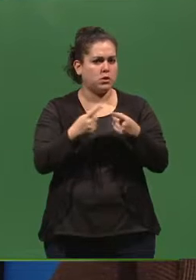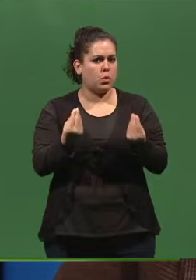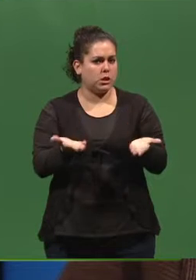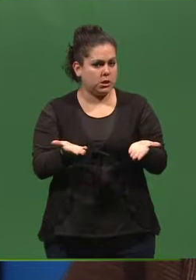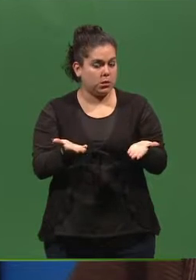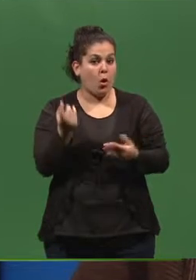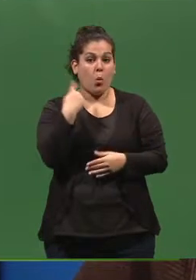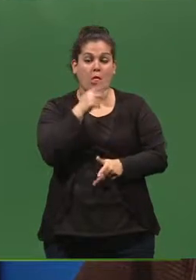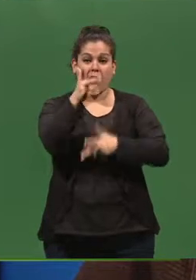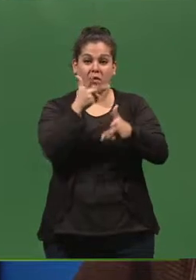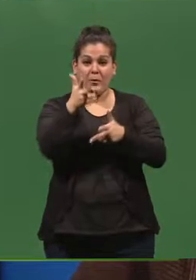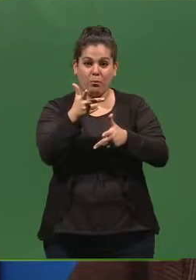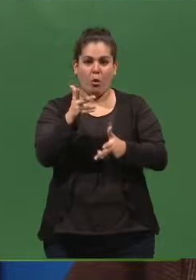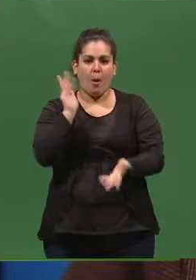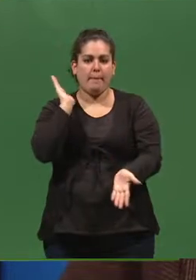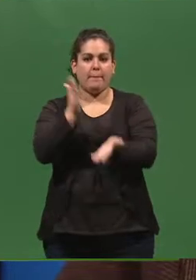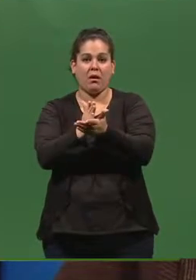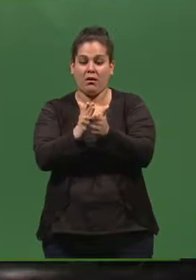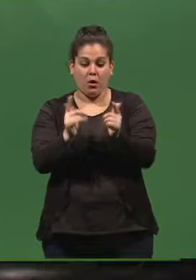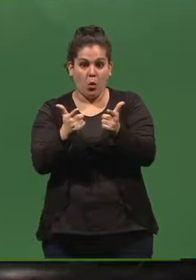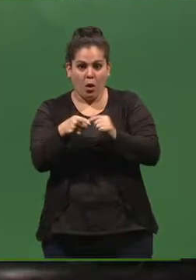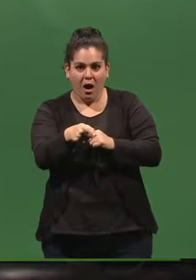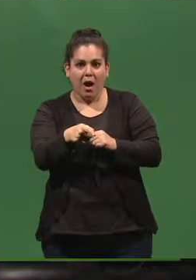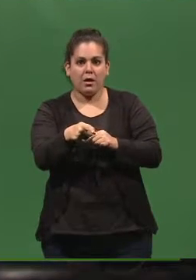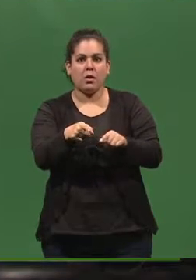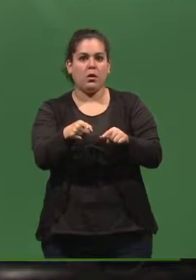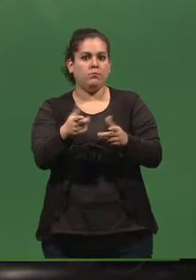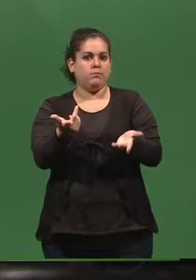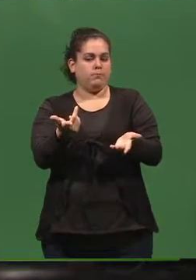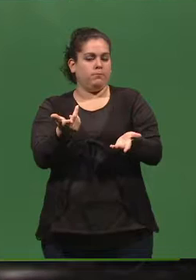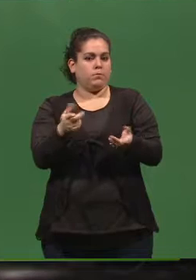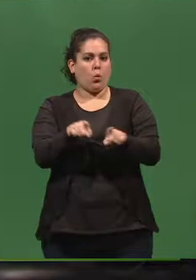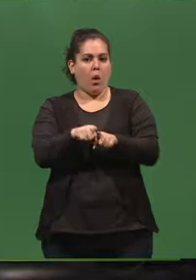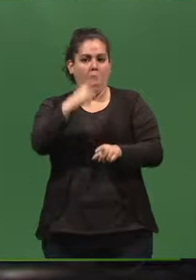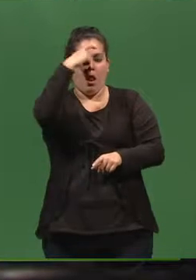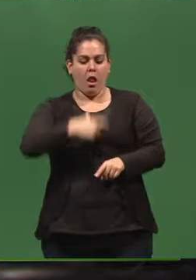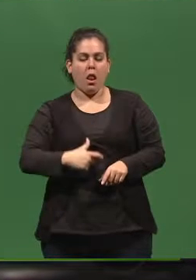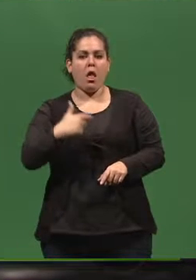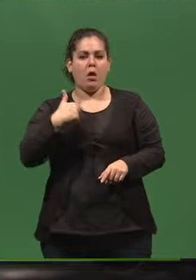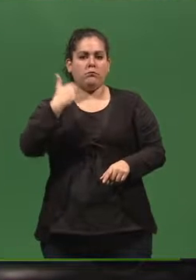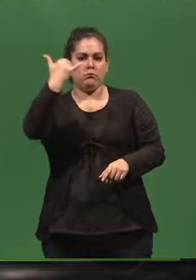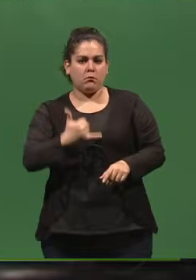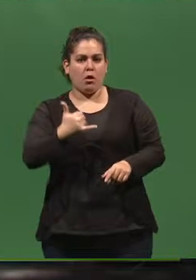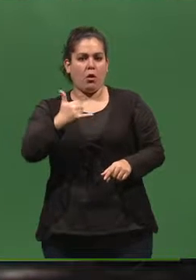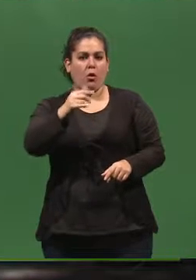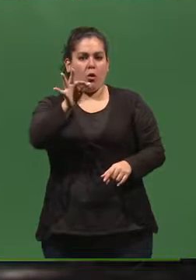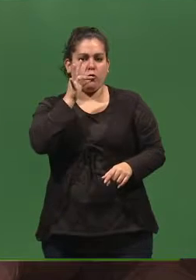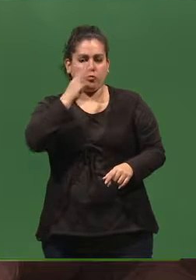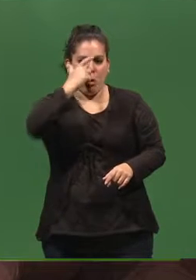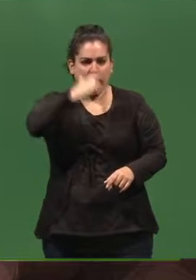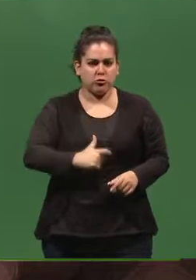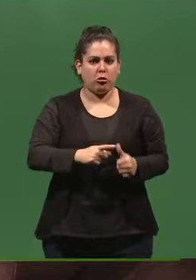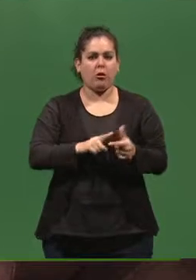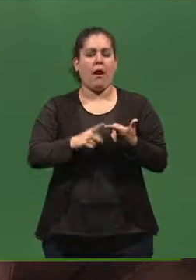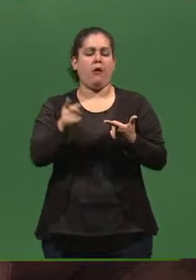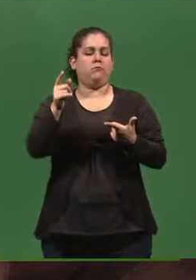estamos hablando de despenalizar, generalmente estamos hablando de despenalizar determinadas conductas humanas, como puede ser la tenencia para consumo personal, puede ser la tenencia simple, puede ser